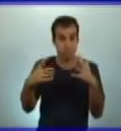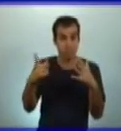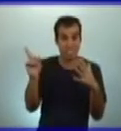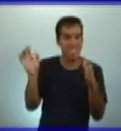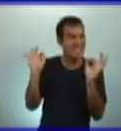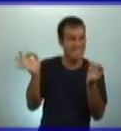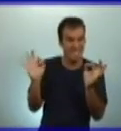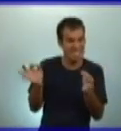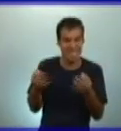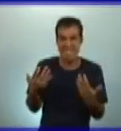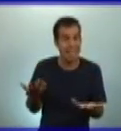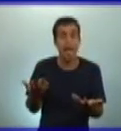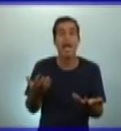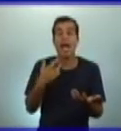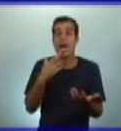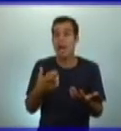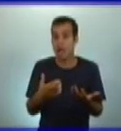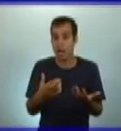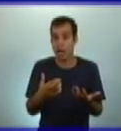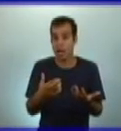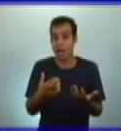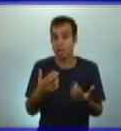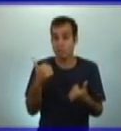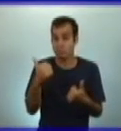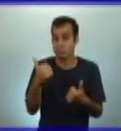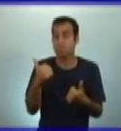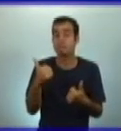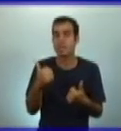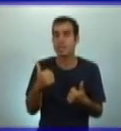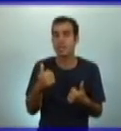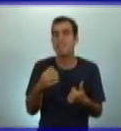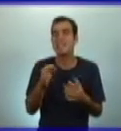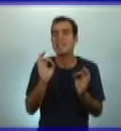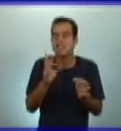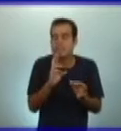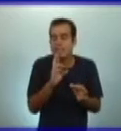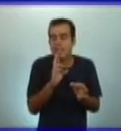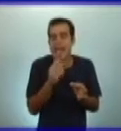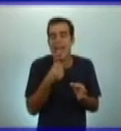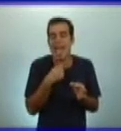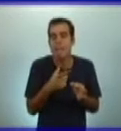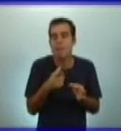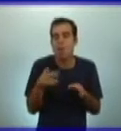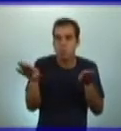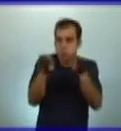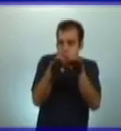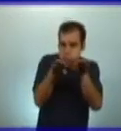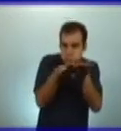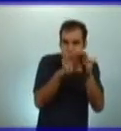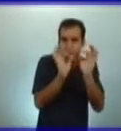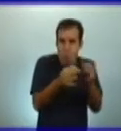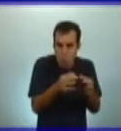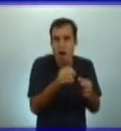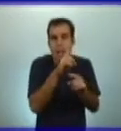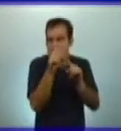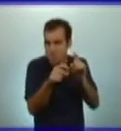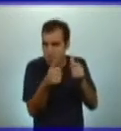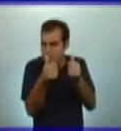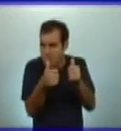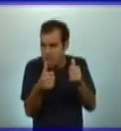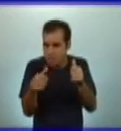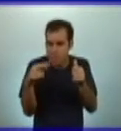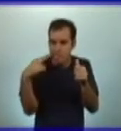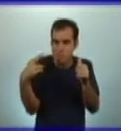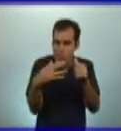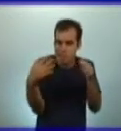revisar si la respuesta que estamos dando responde a la pregunta, si responde al problema. Por lo tanto, cuando